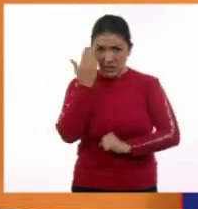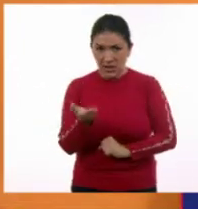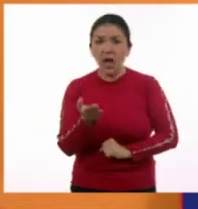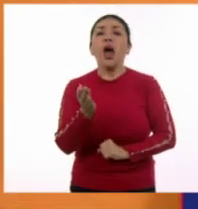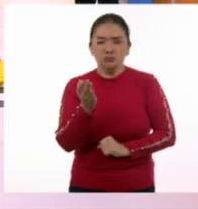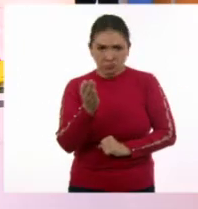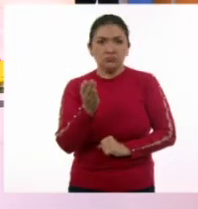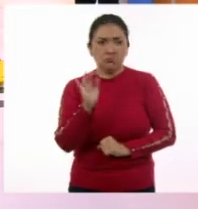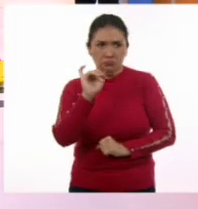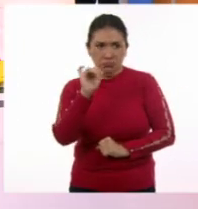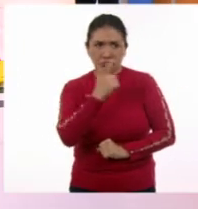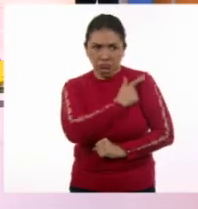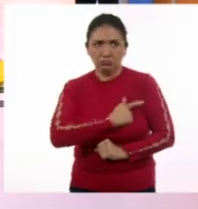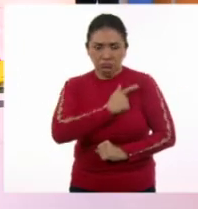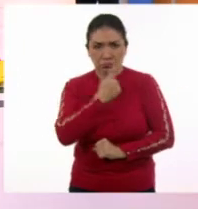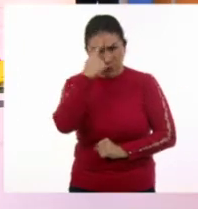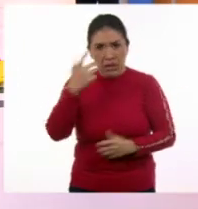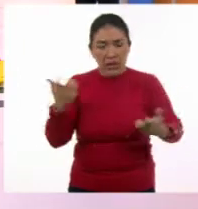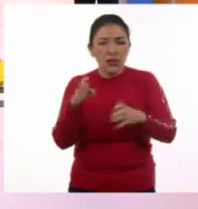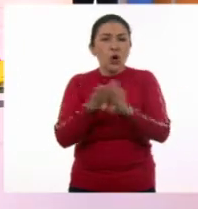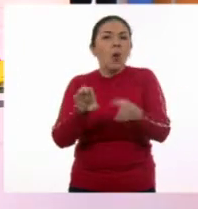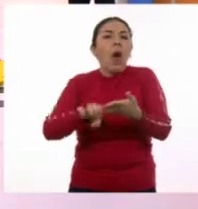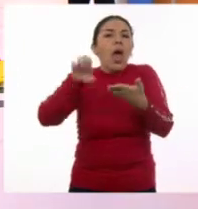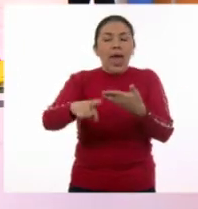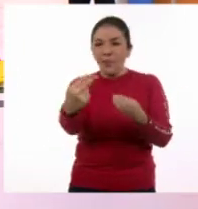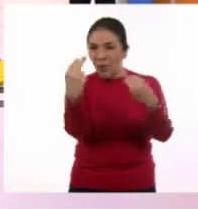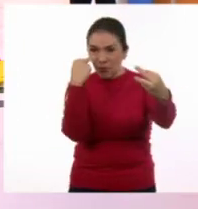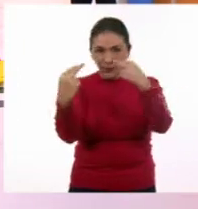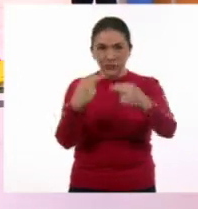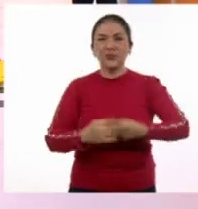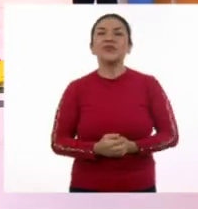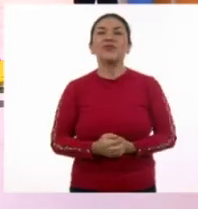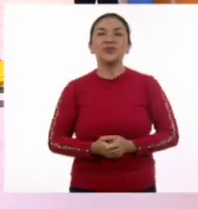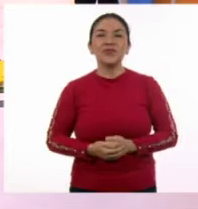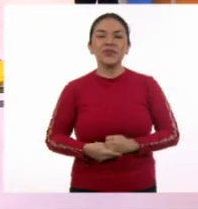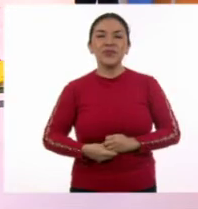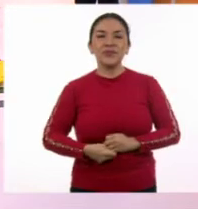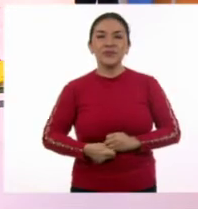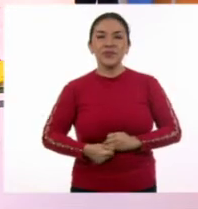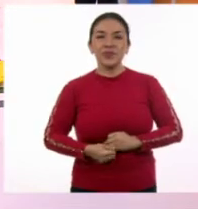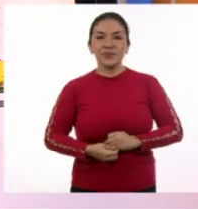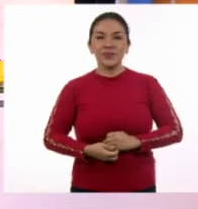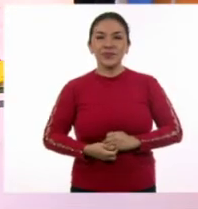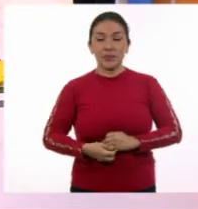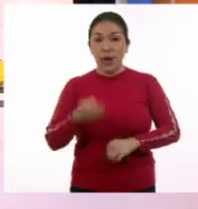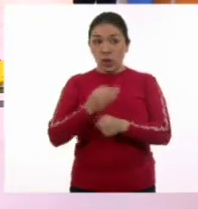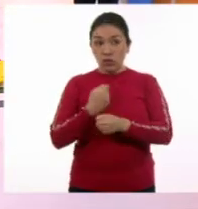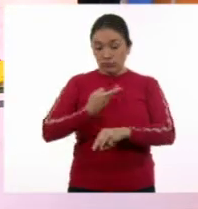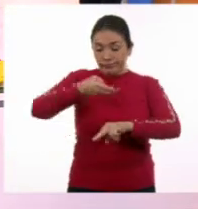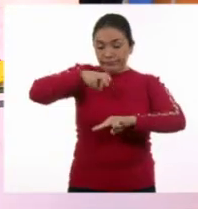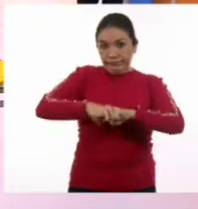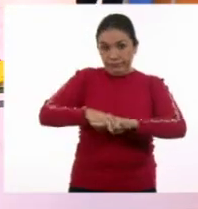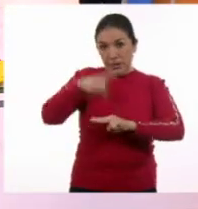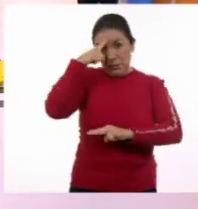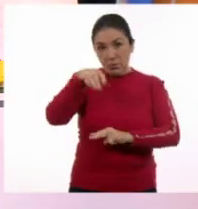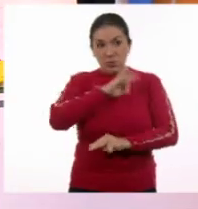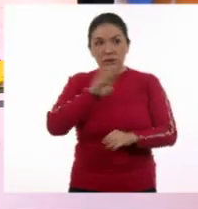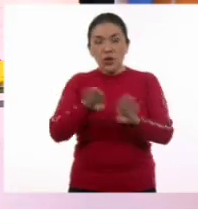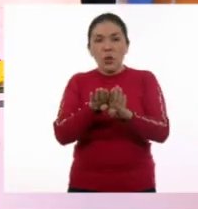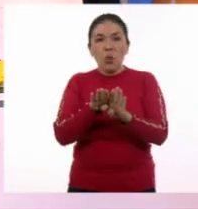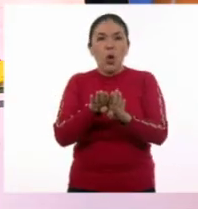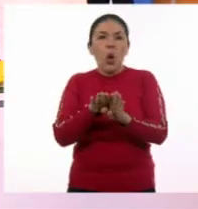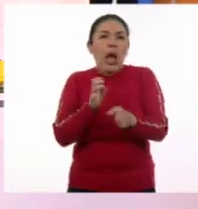te parece se lo hago yo muy bien para que lo podamos ejemplificar que me ayudas muy bien me voy a sentar aquí para que entonces lo podamos hacer